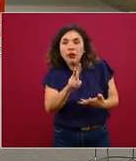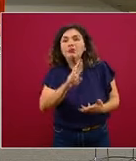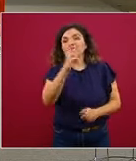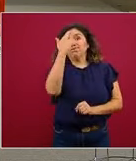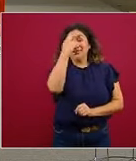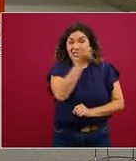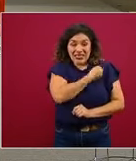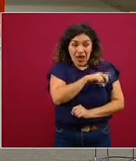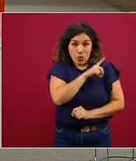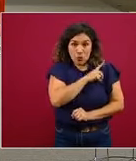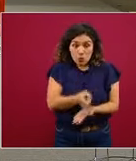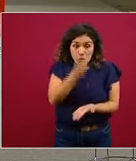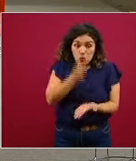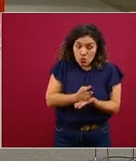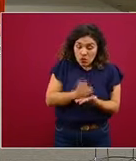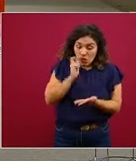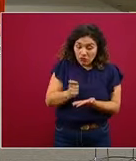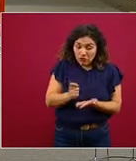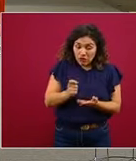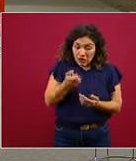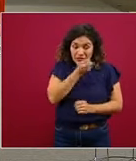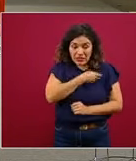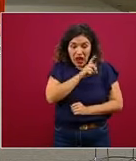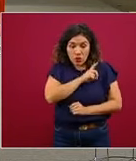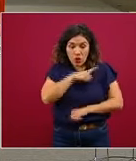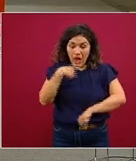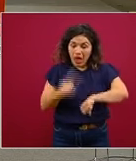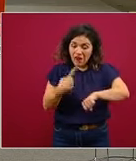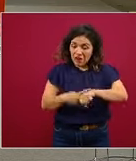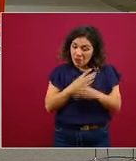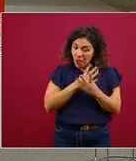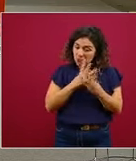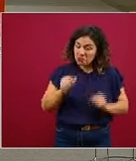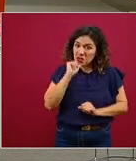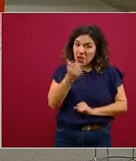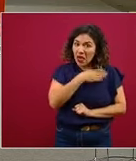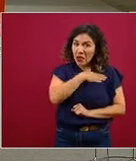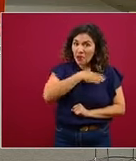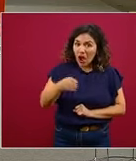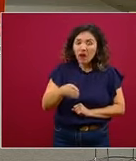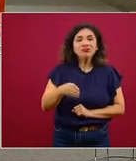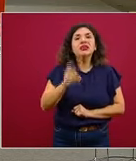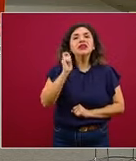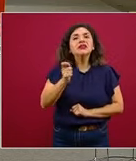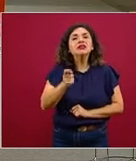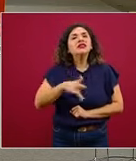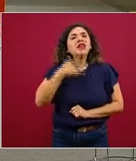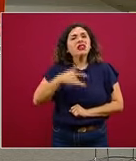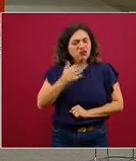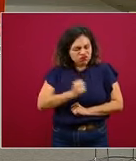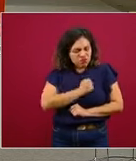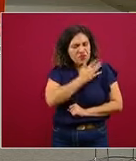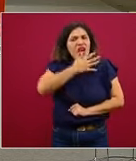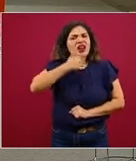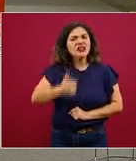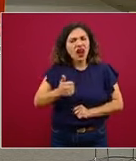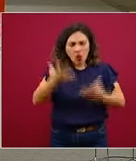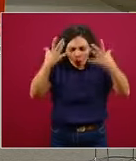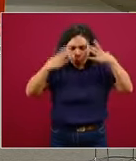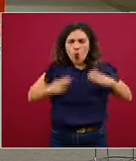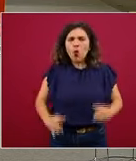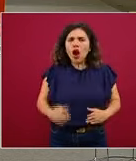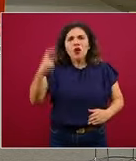la salud no solamente es la ausencia de enfermedad, sino más bien es el bienestar que se alcanza entre la